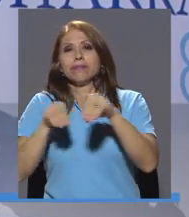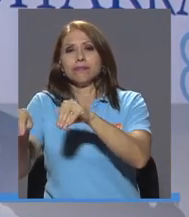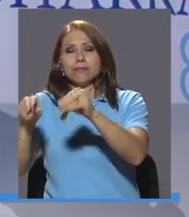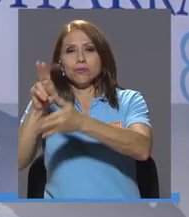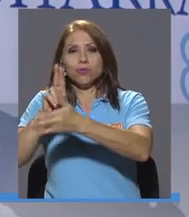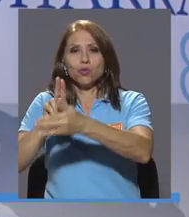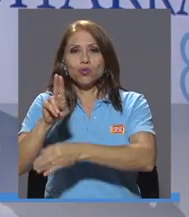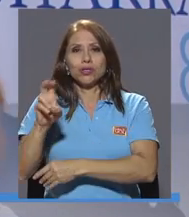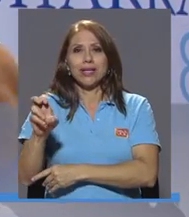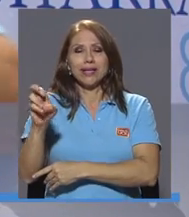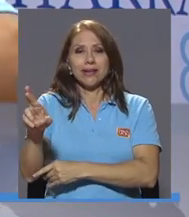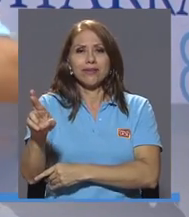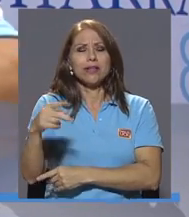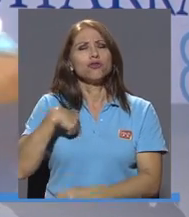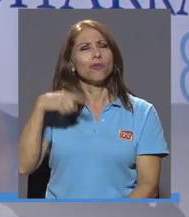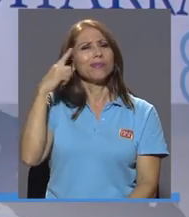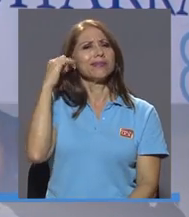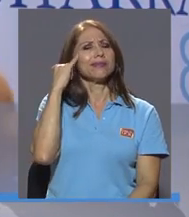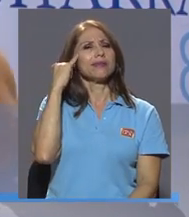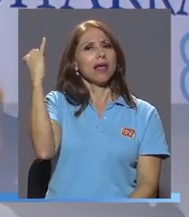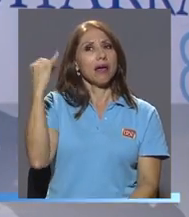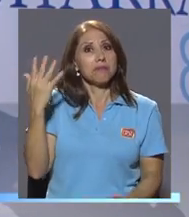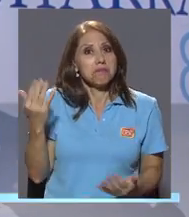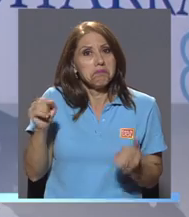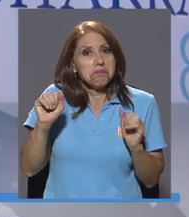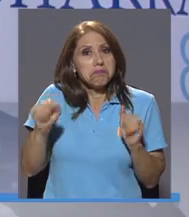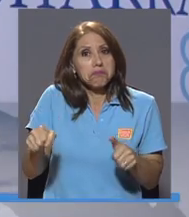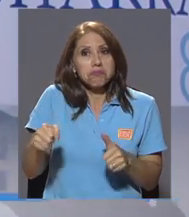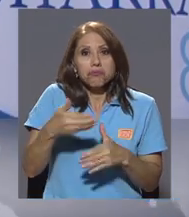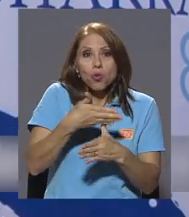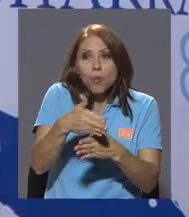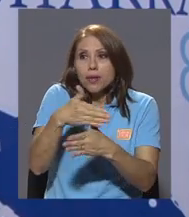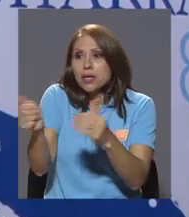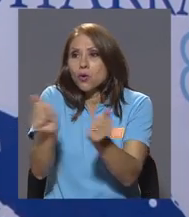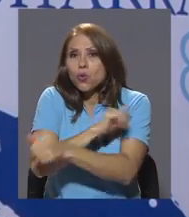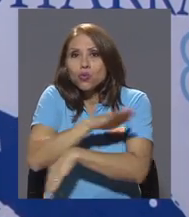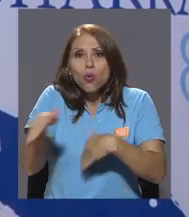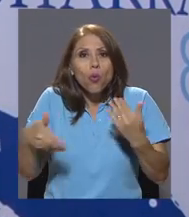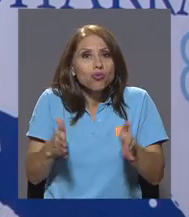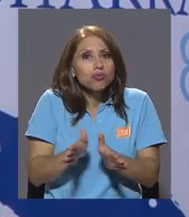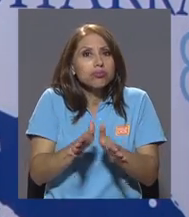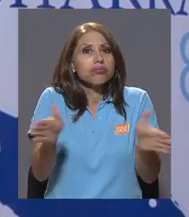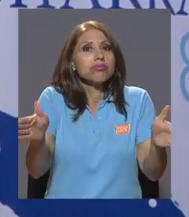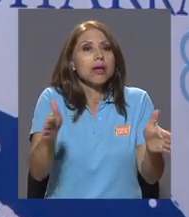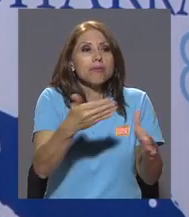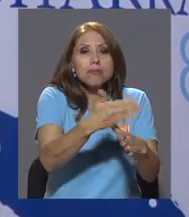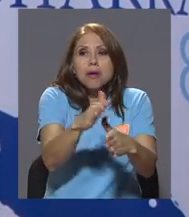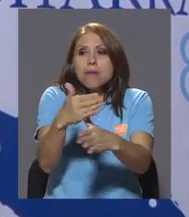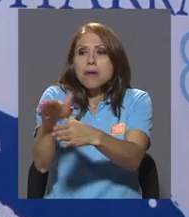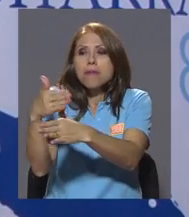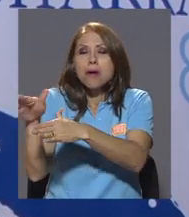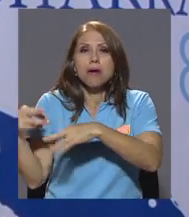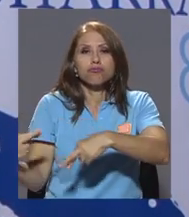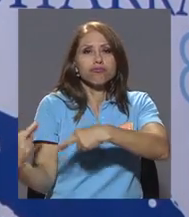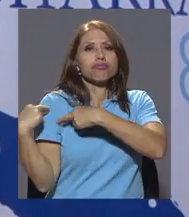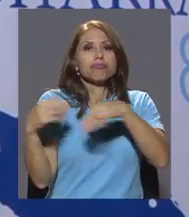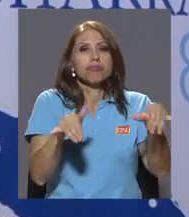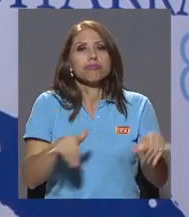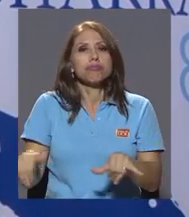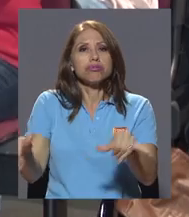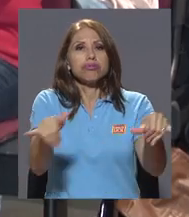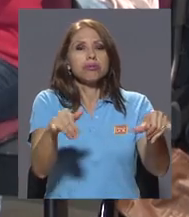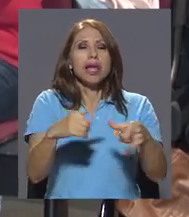la idea de que por qué no compartirlo con todo el mundo en cuanto a responsabilidades. Entonces lo hicimos